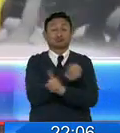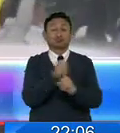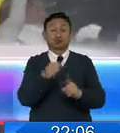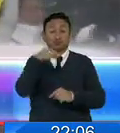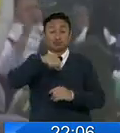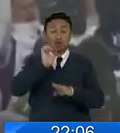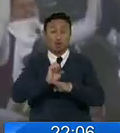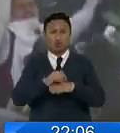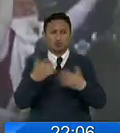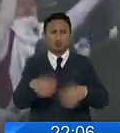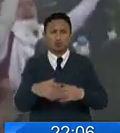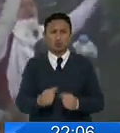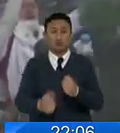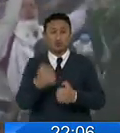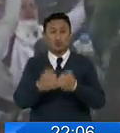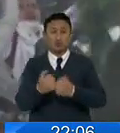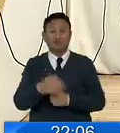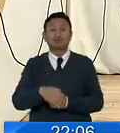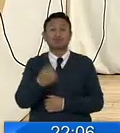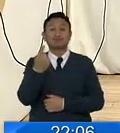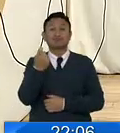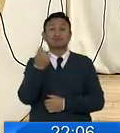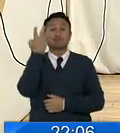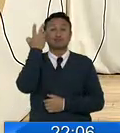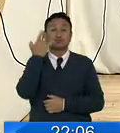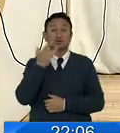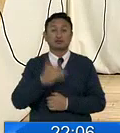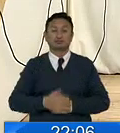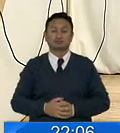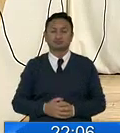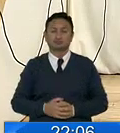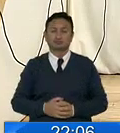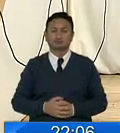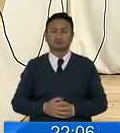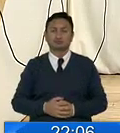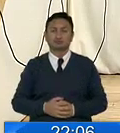temblar Ecuador durante 11 días. Informó Carolina Basante.